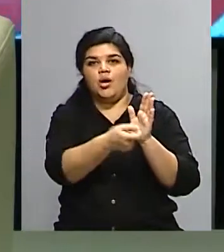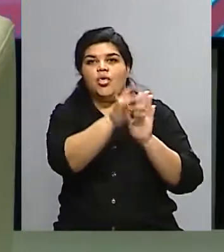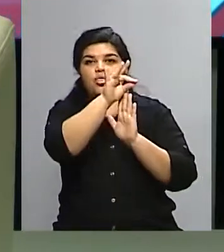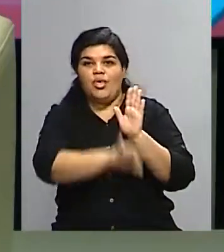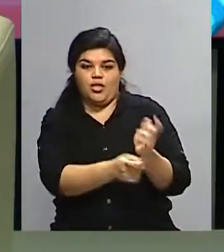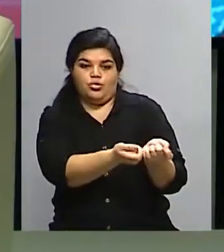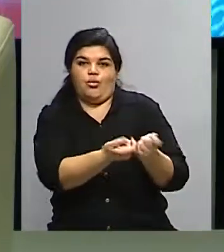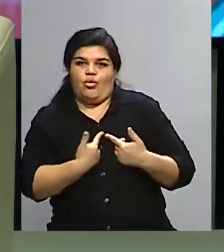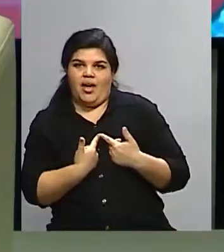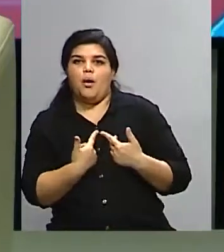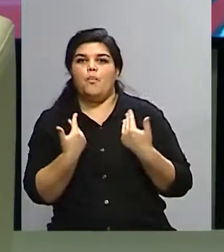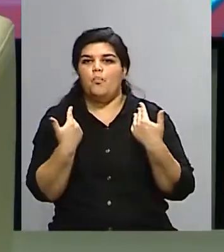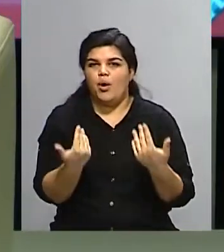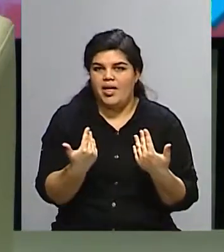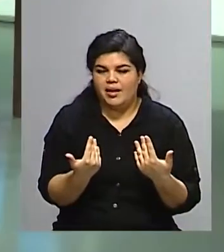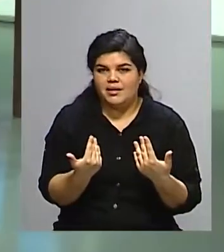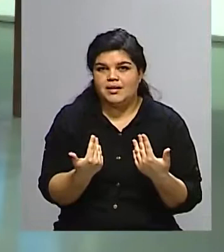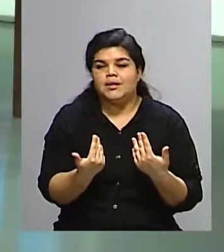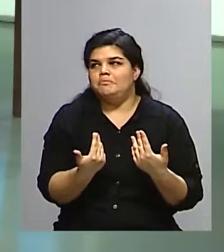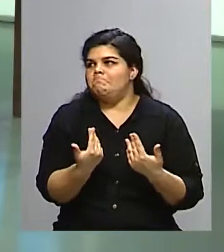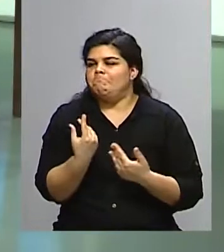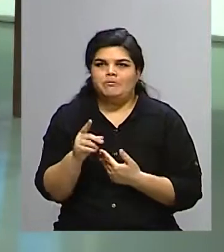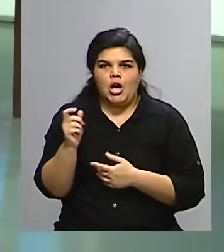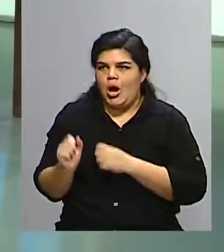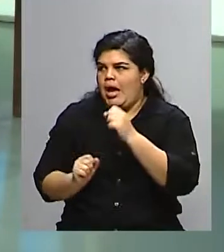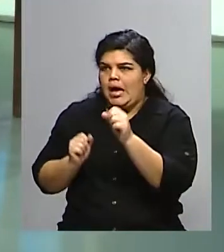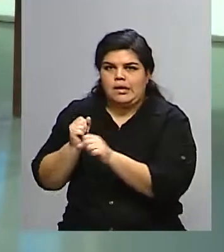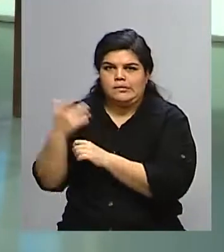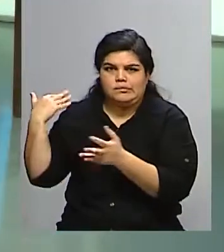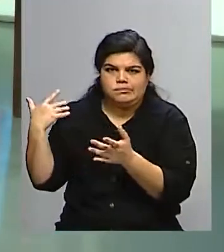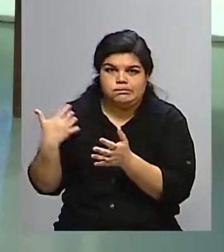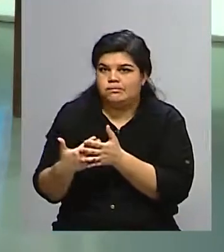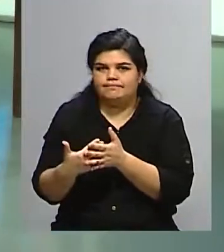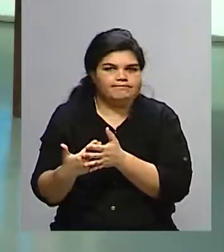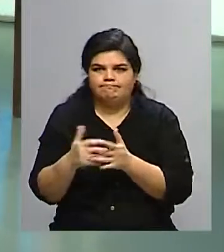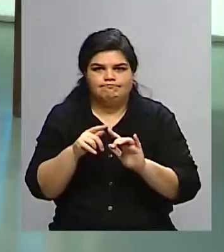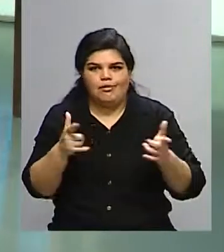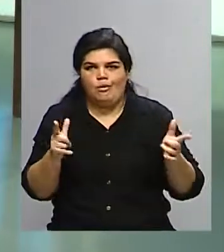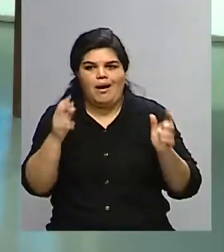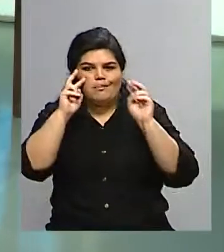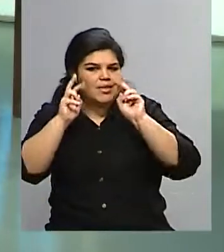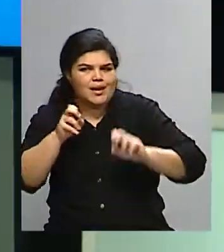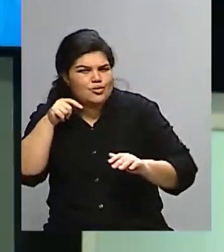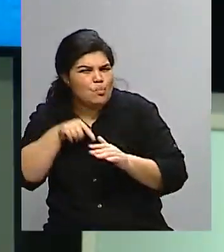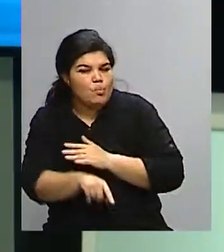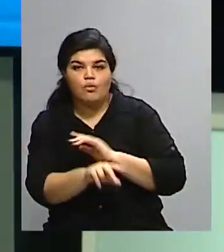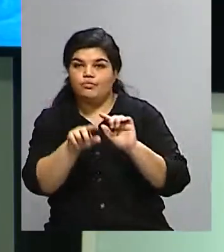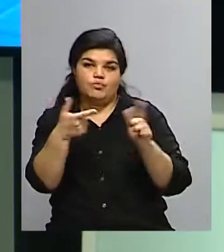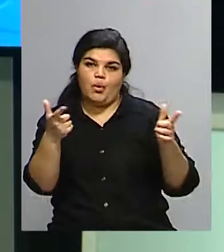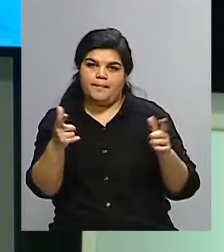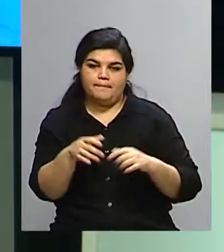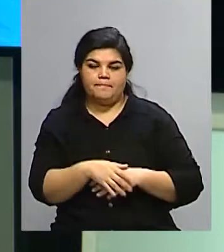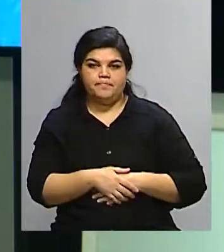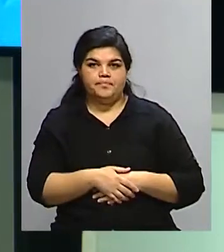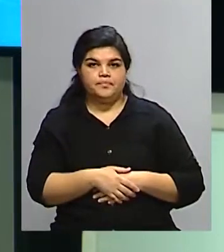bueno, no hay datos ni estudios estadísticos demasiado profundos al respecto. Bueno, estuvimos hablando en el programa anterior de lo